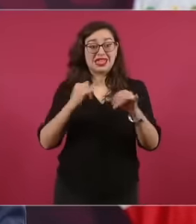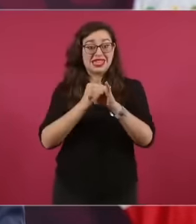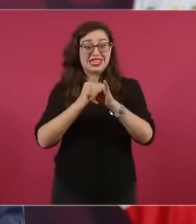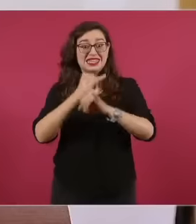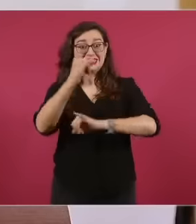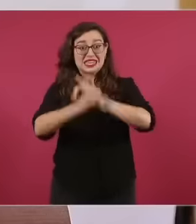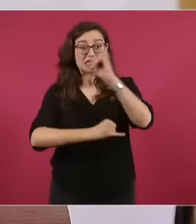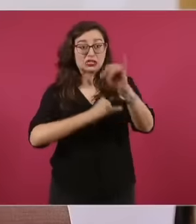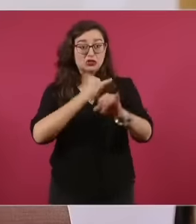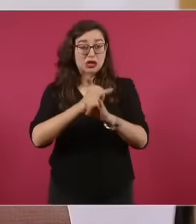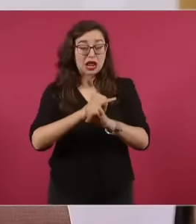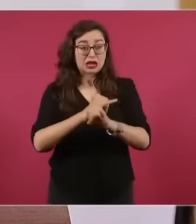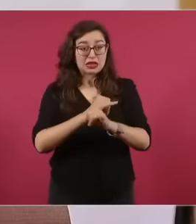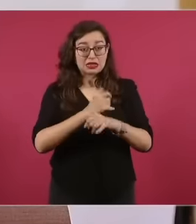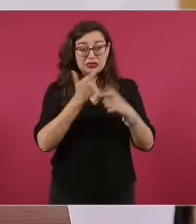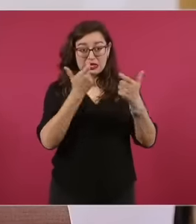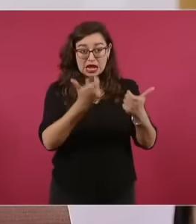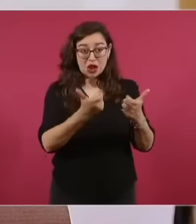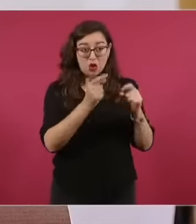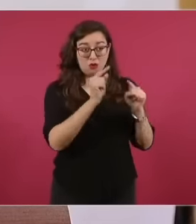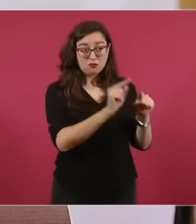en el mundo.